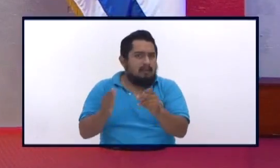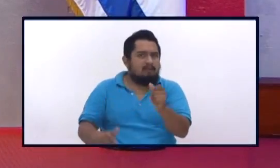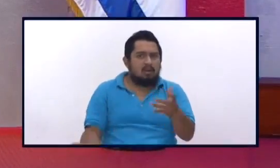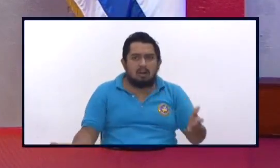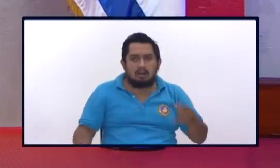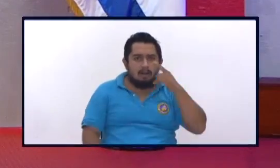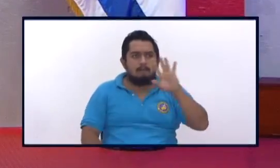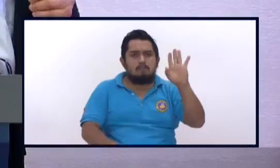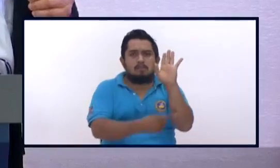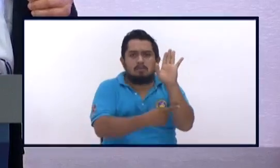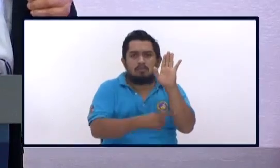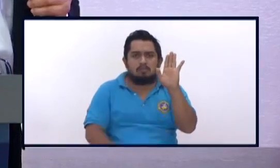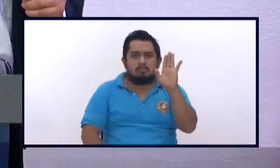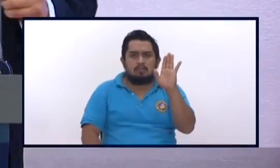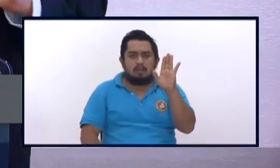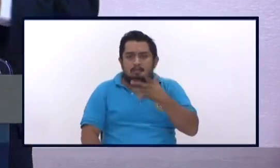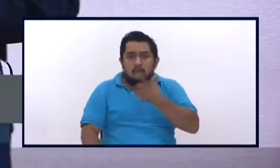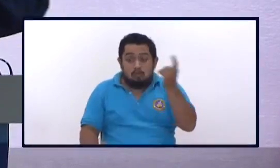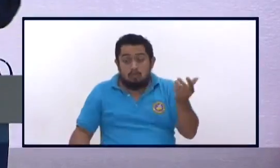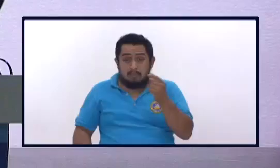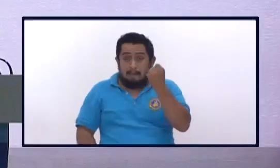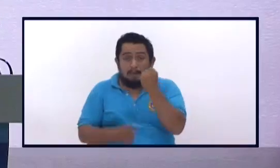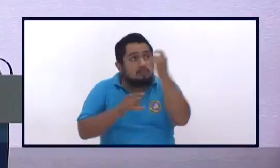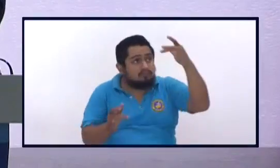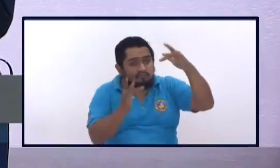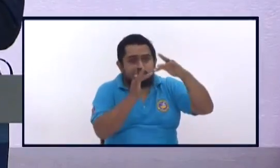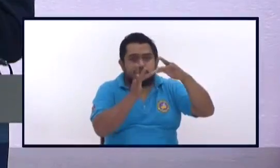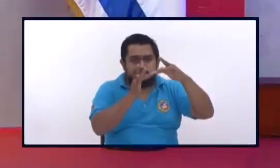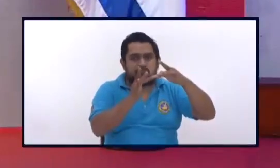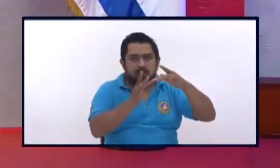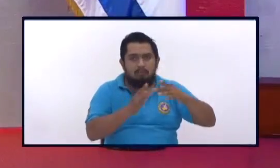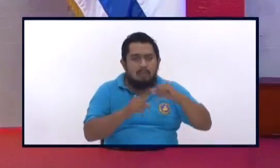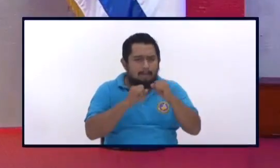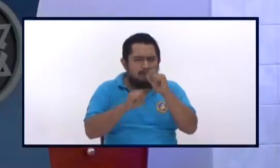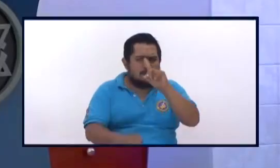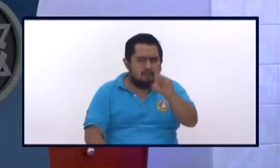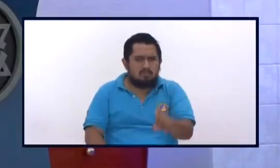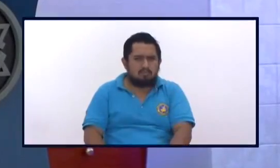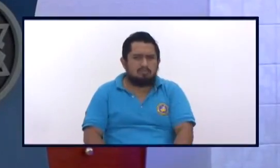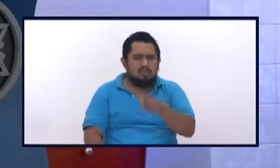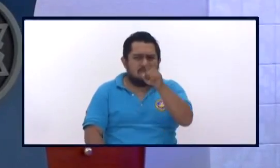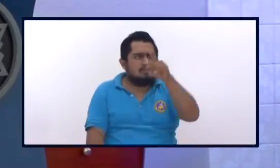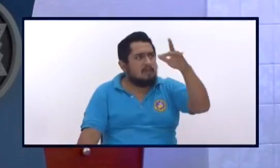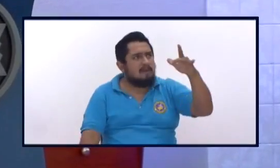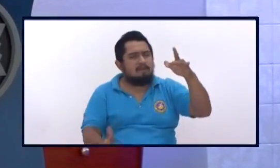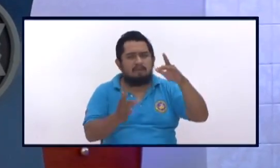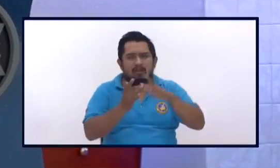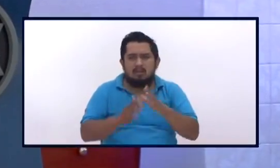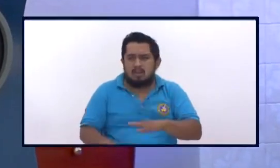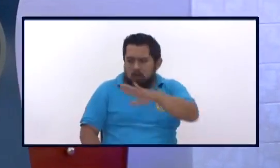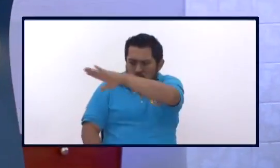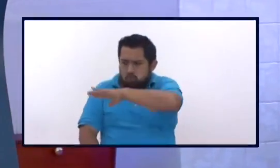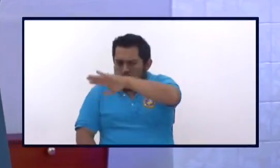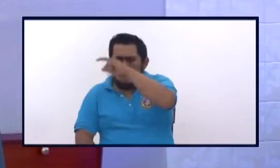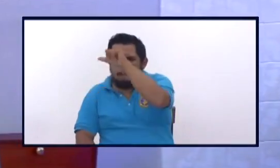pero no lejos de su cobertura la primera pregunta que te hice un poco fuerte fue llegar a la cobertura adiós a los moteles llegar a la cobertura